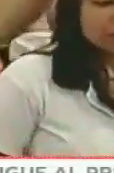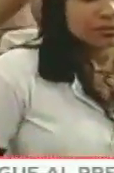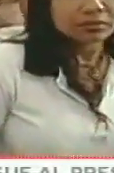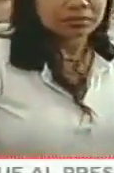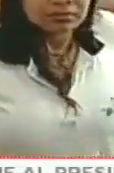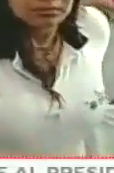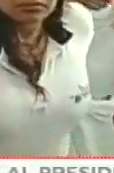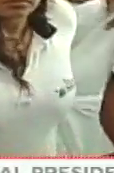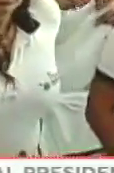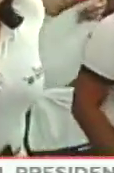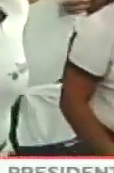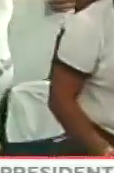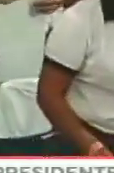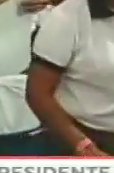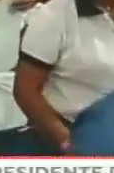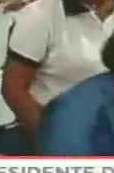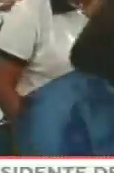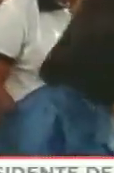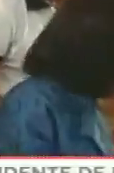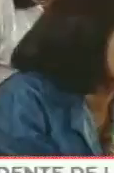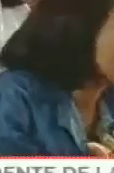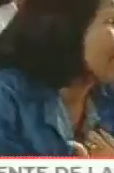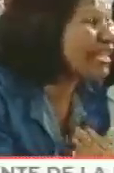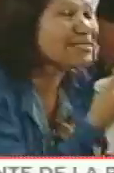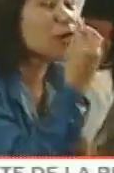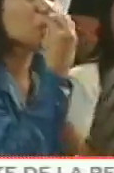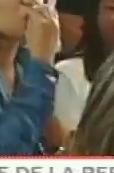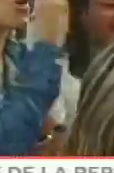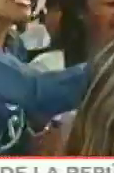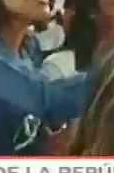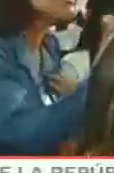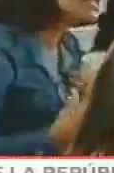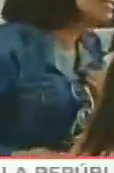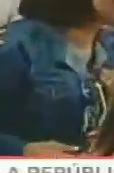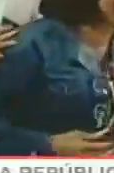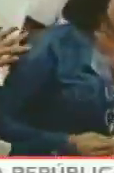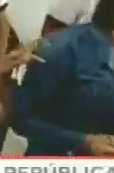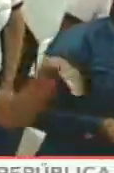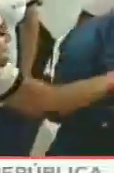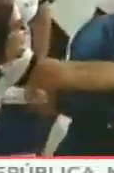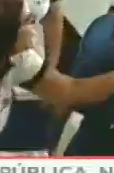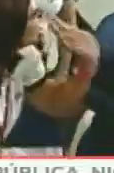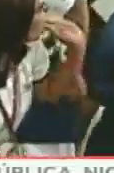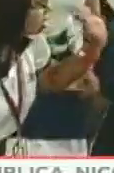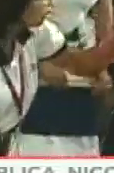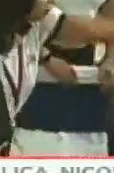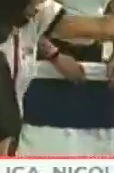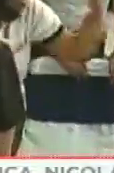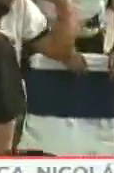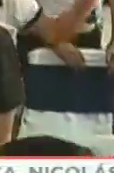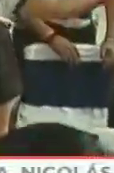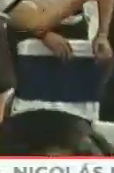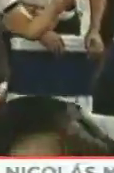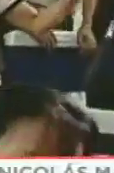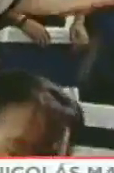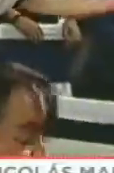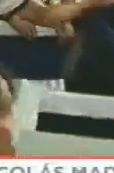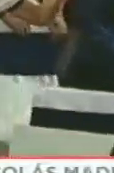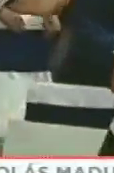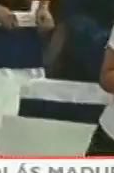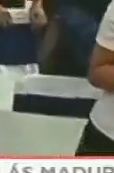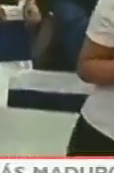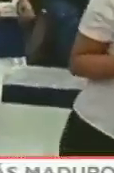dijo bañado en sudor. Por mi patria y por mi honor, lucharé hasta que me